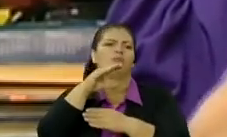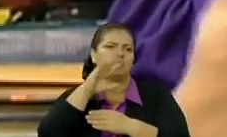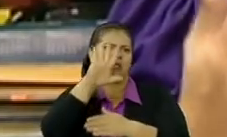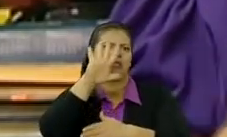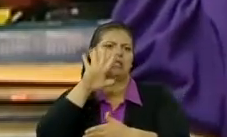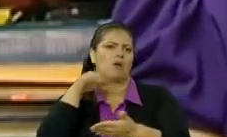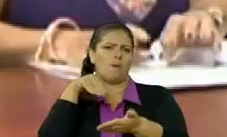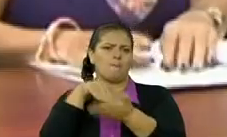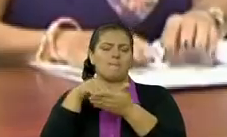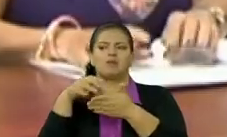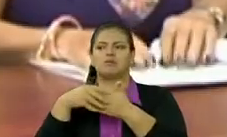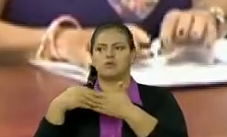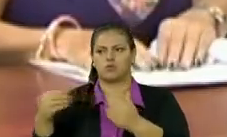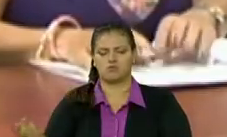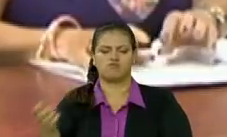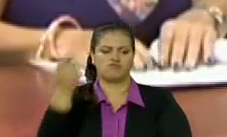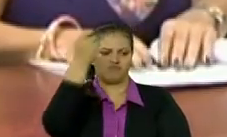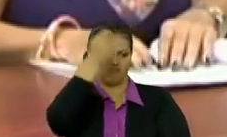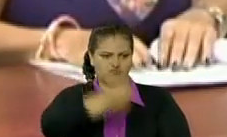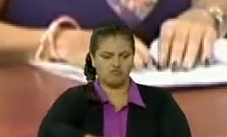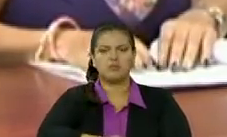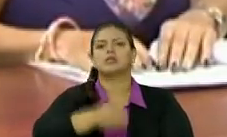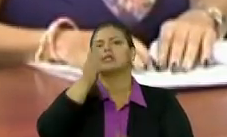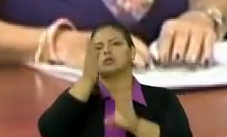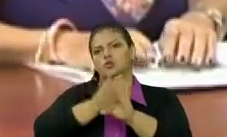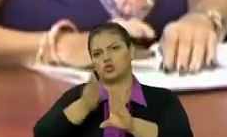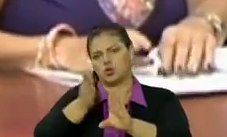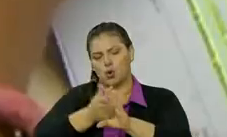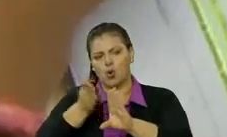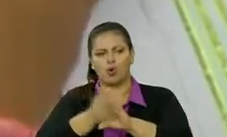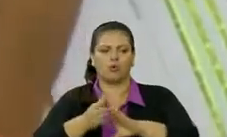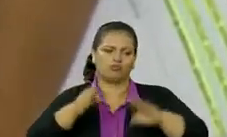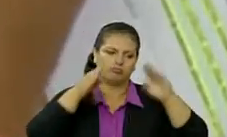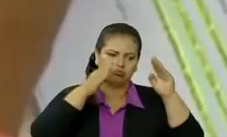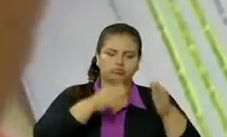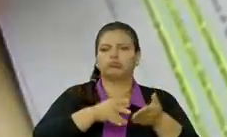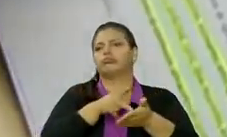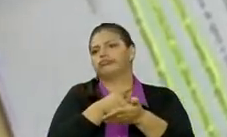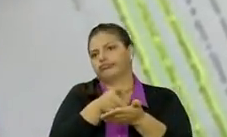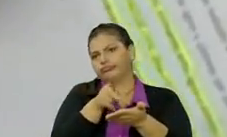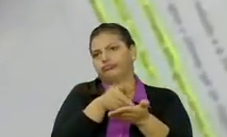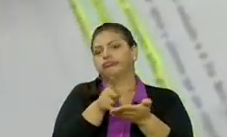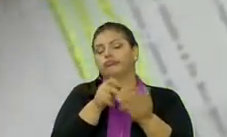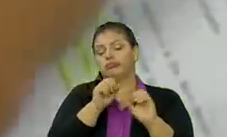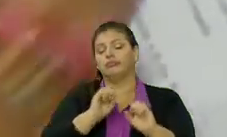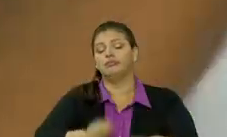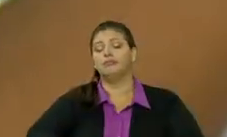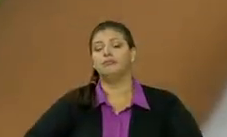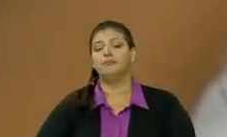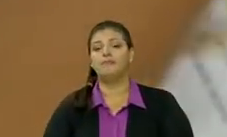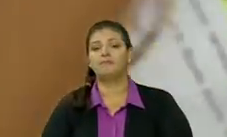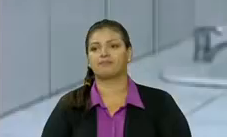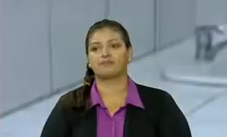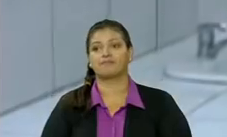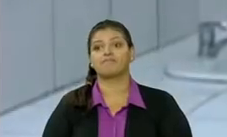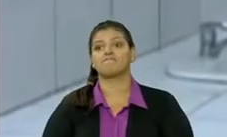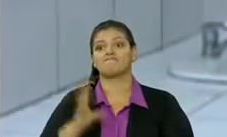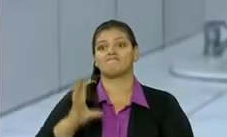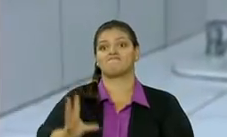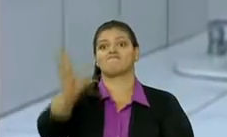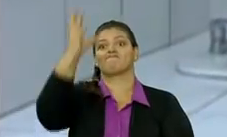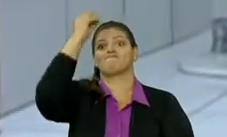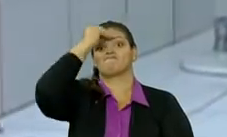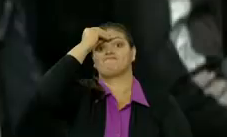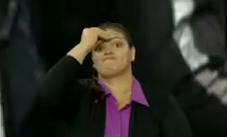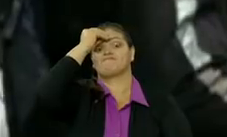reparado cualquier daño. Con las sanciones impuestas, se espera que este tipo de sucesos no se repitan más, tanto en la escena como en